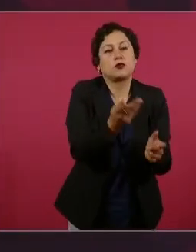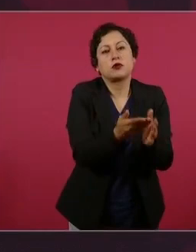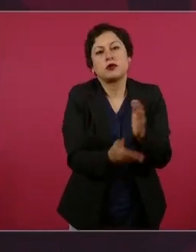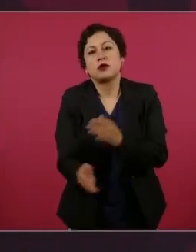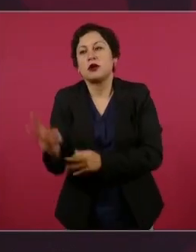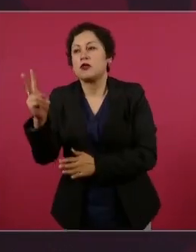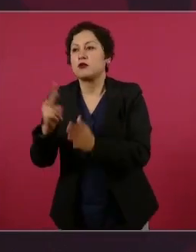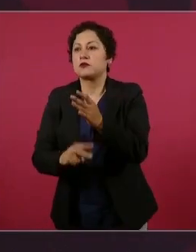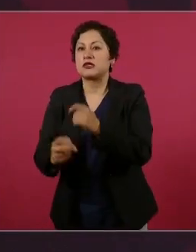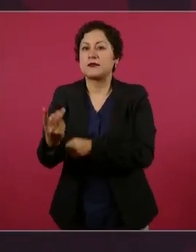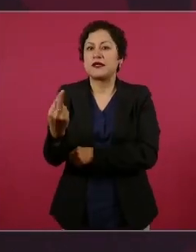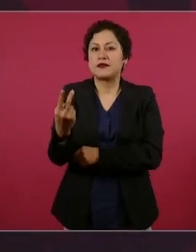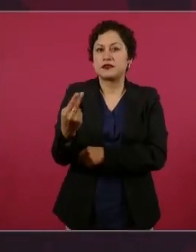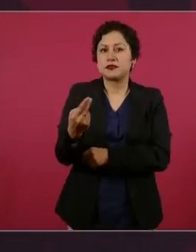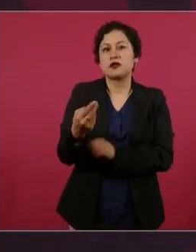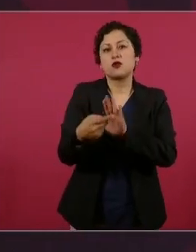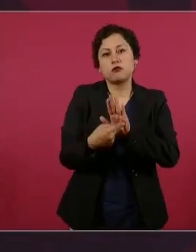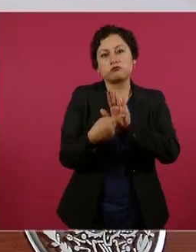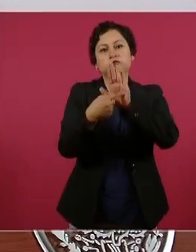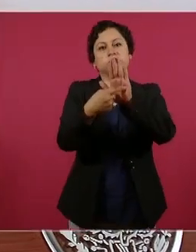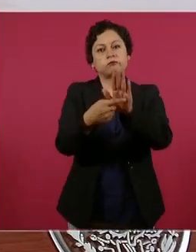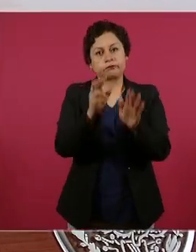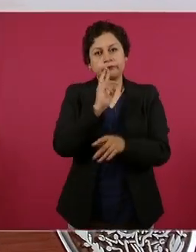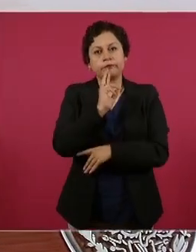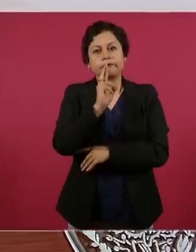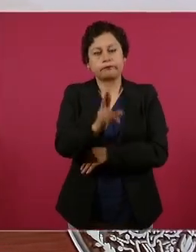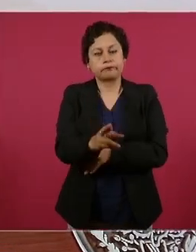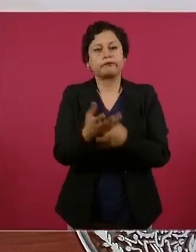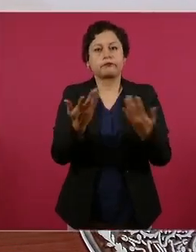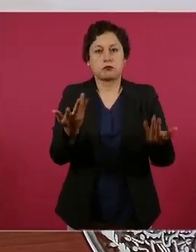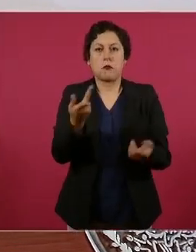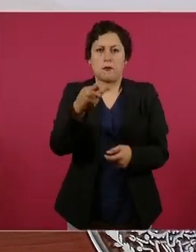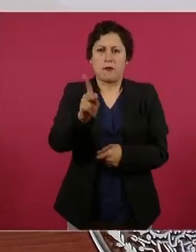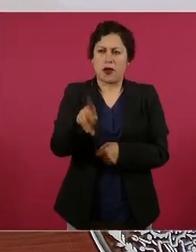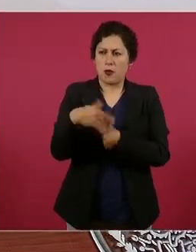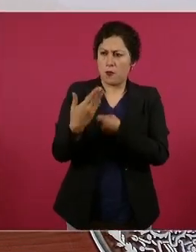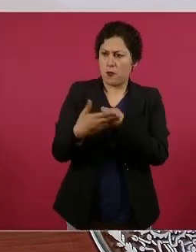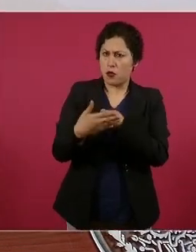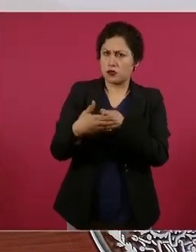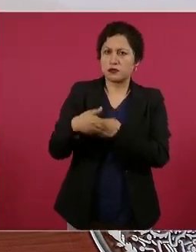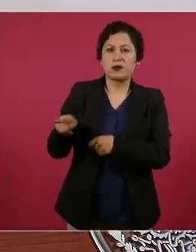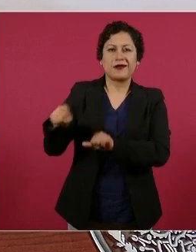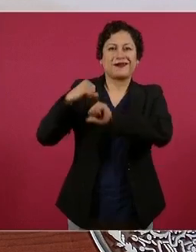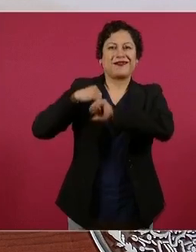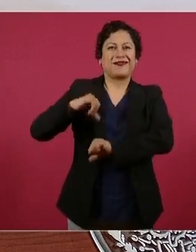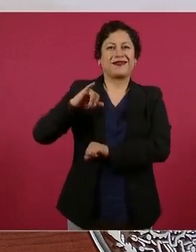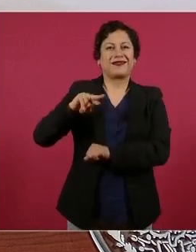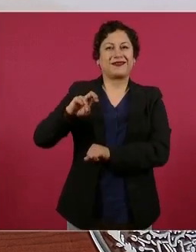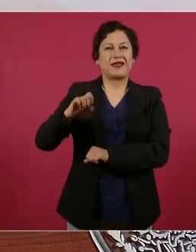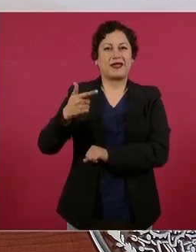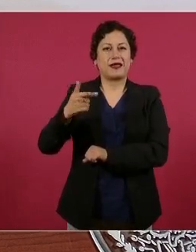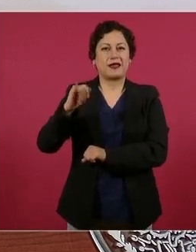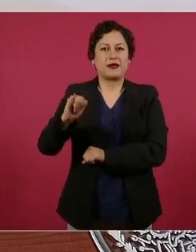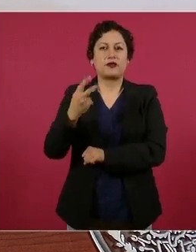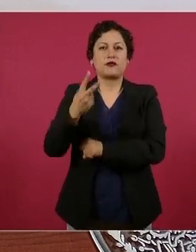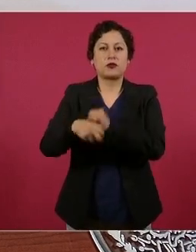pero ya se está levantando o está por levantarse la encuesta que hace el INEGI cada dos años